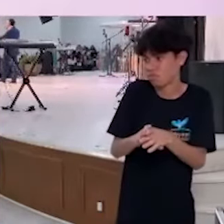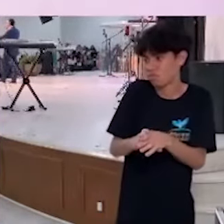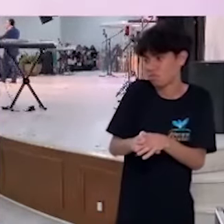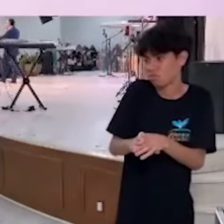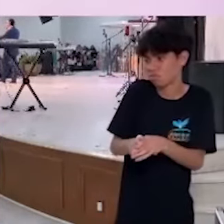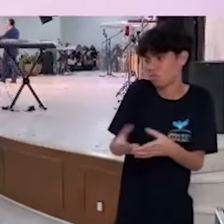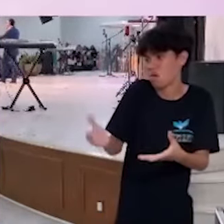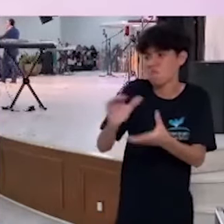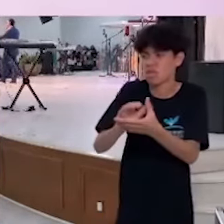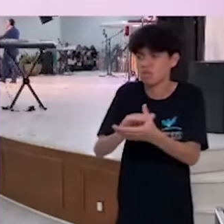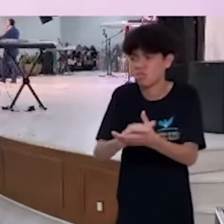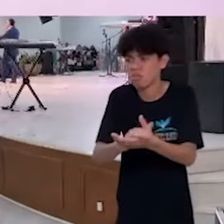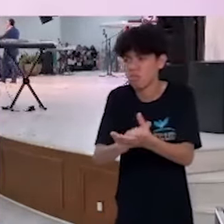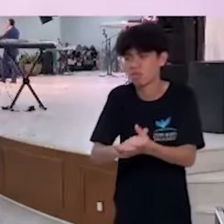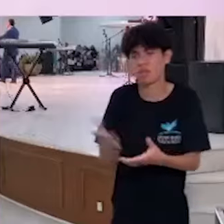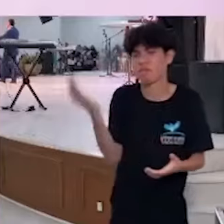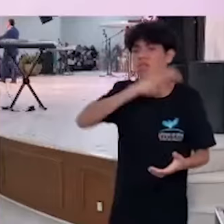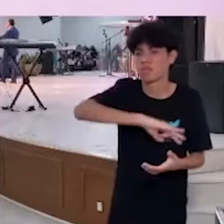No quiero sonar como